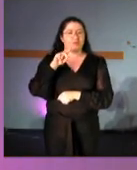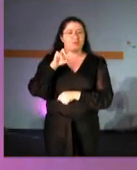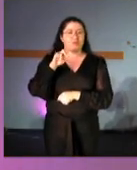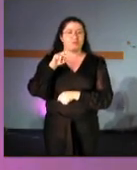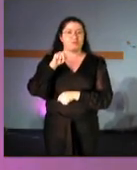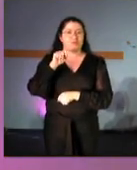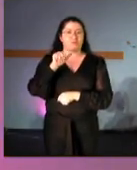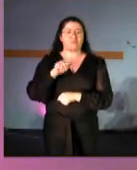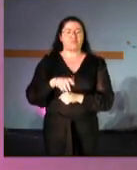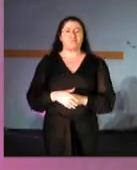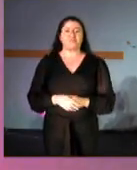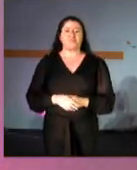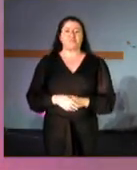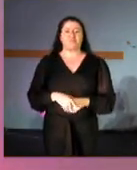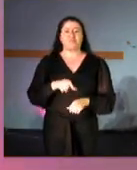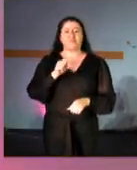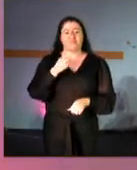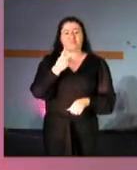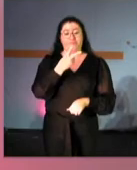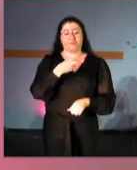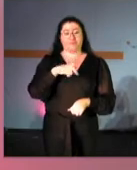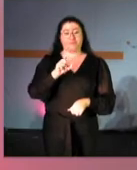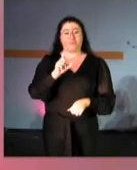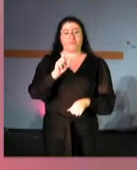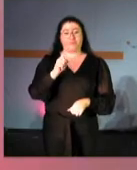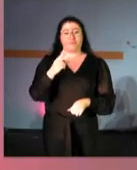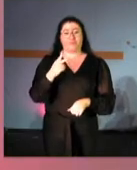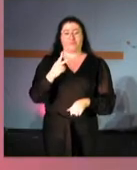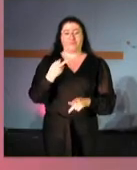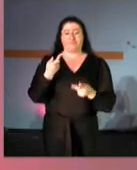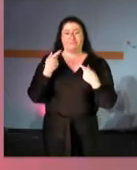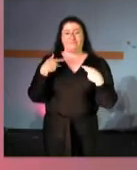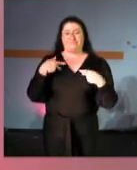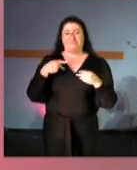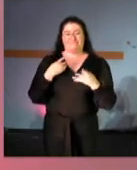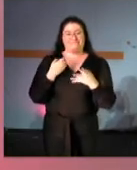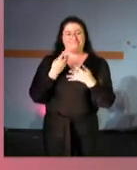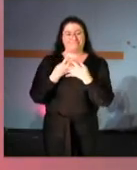Y además de esos 222 presos, al día de hoy hay